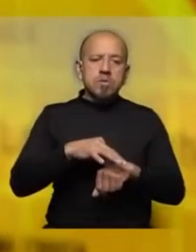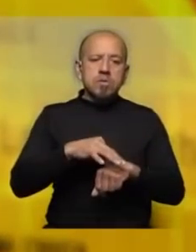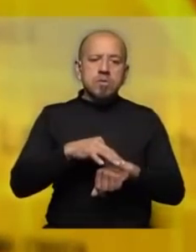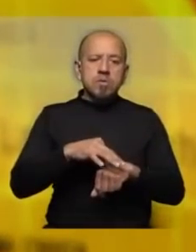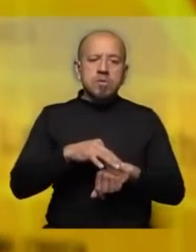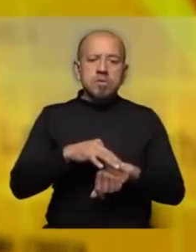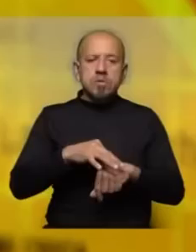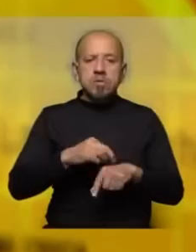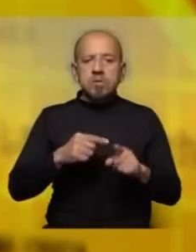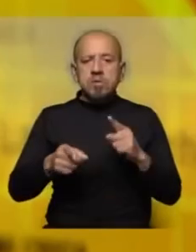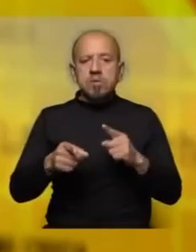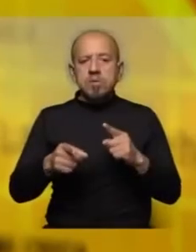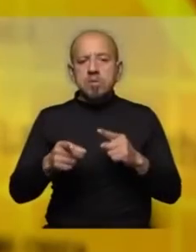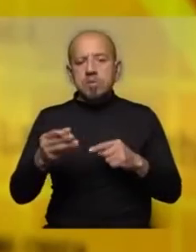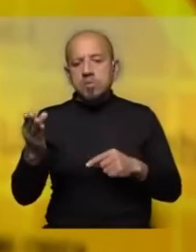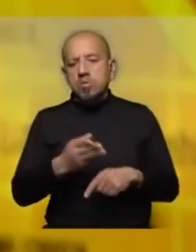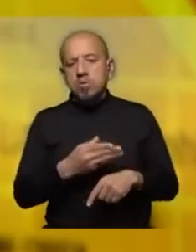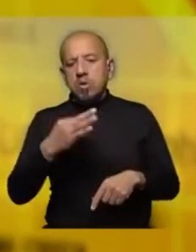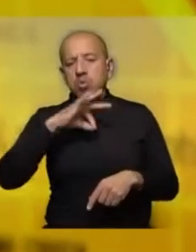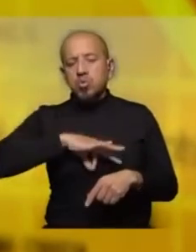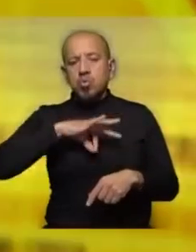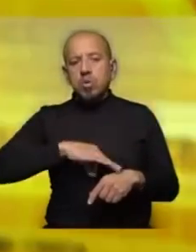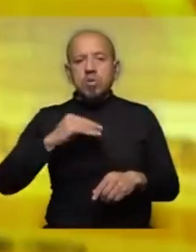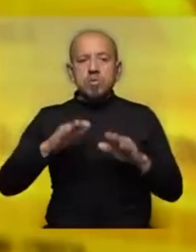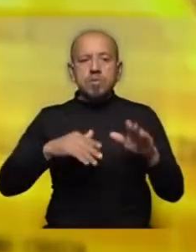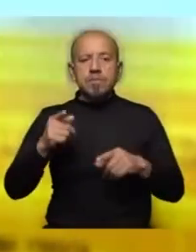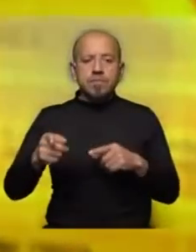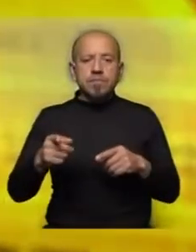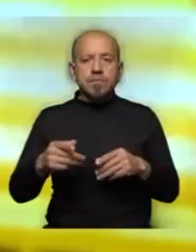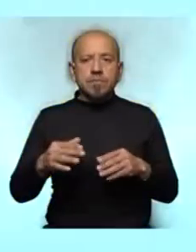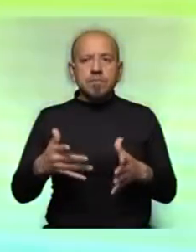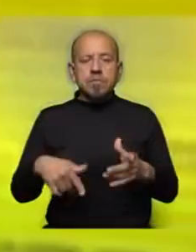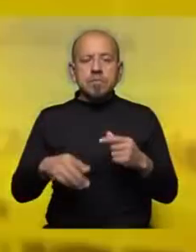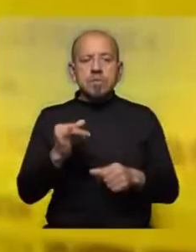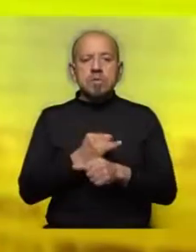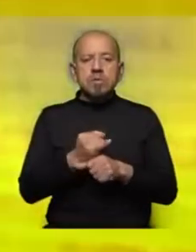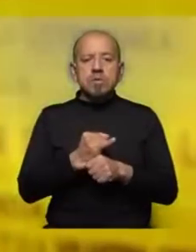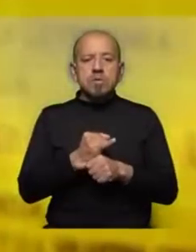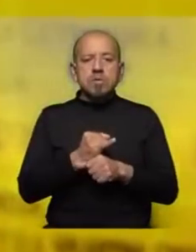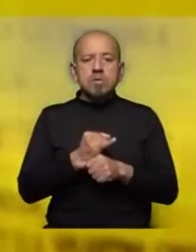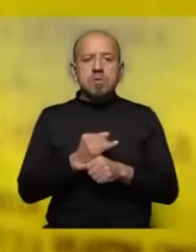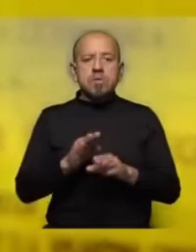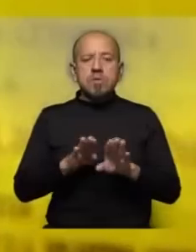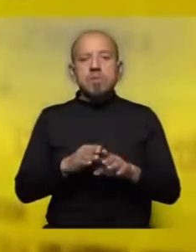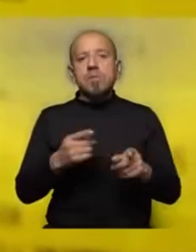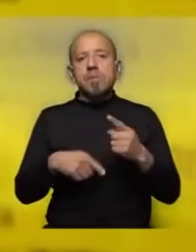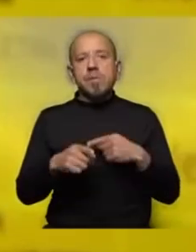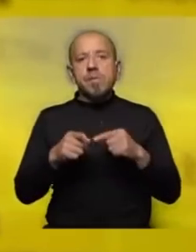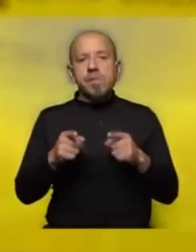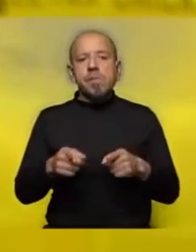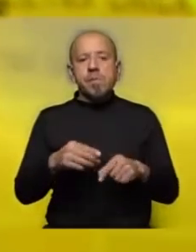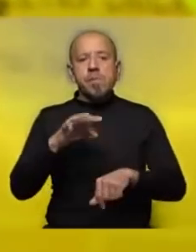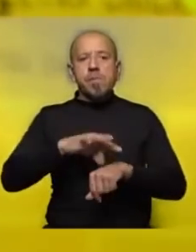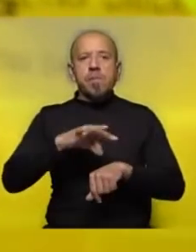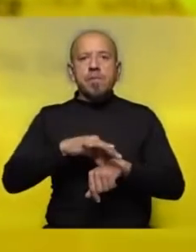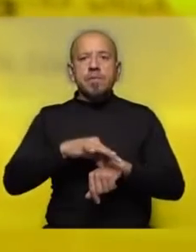que el porcentaje de su salario dependía en mayor medida de la institución que cerraba esos médicos